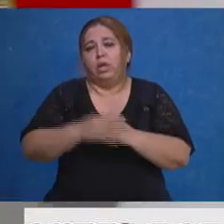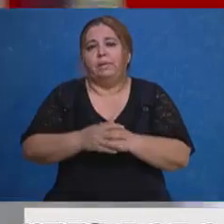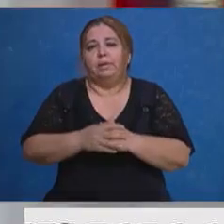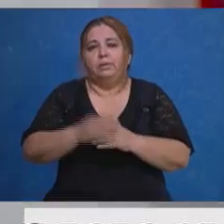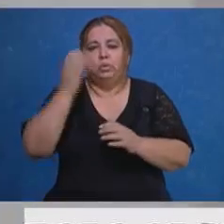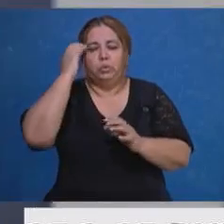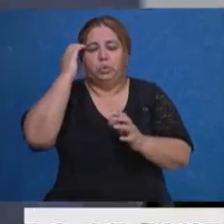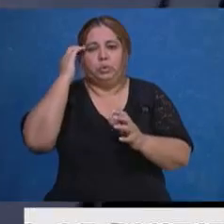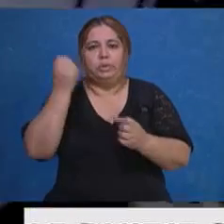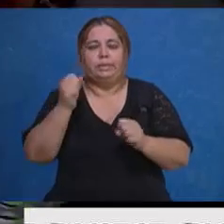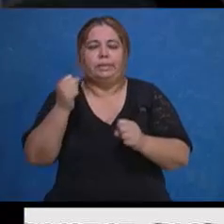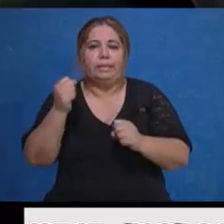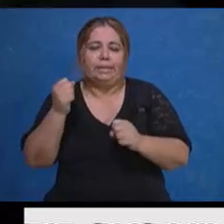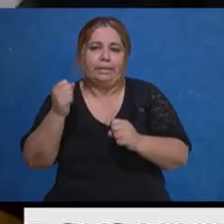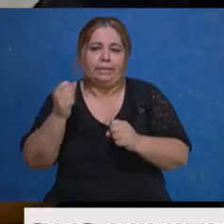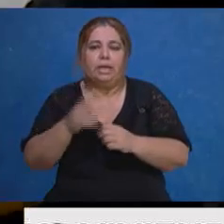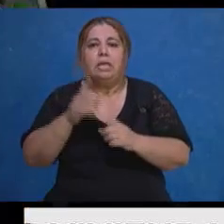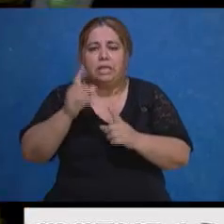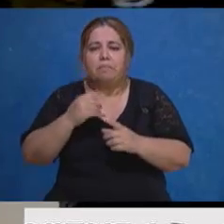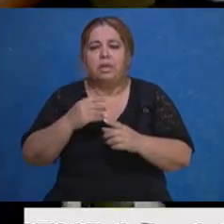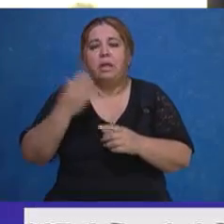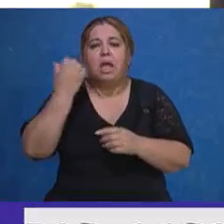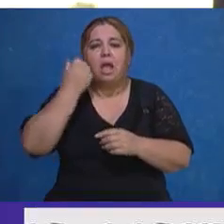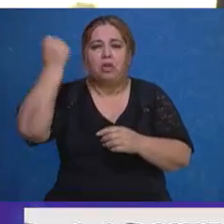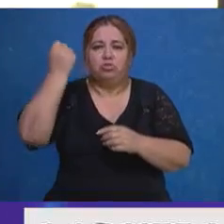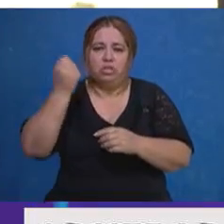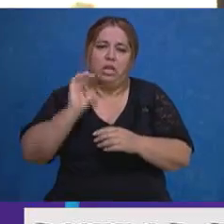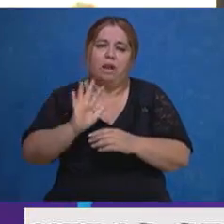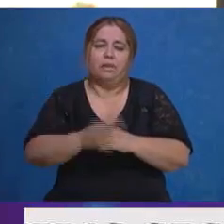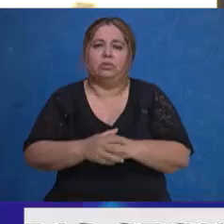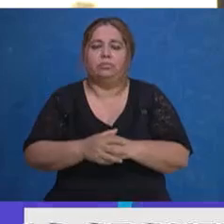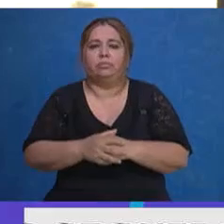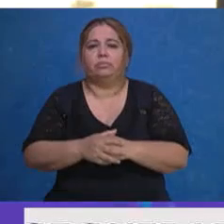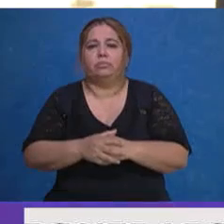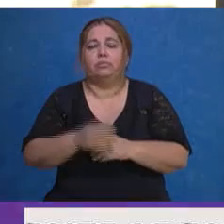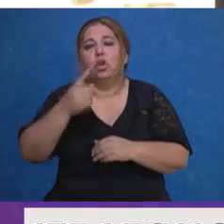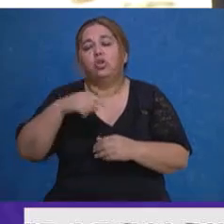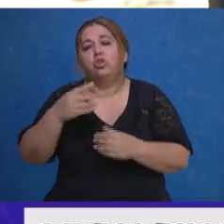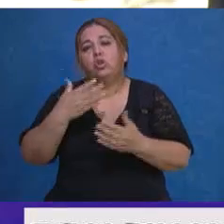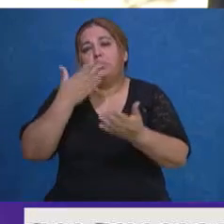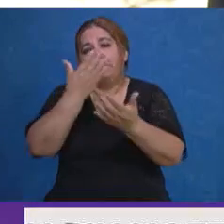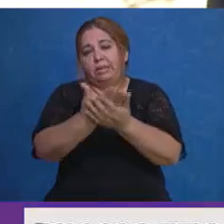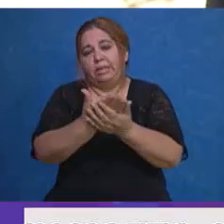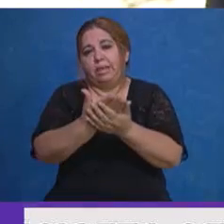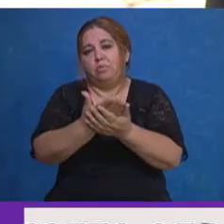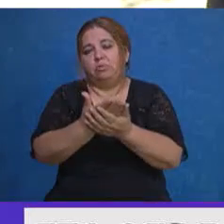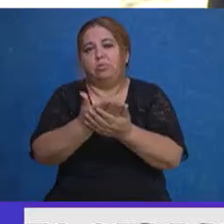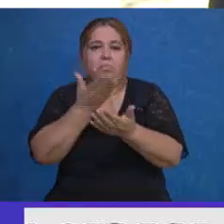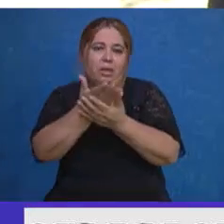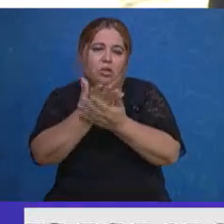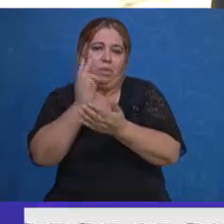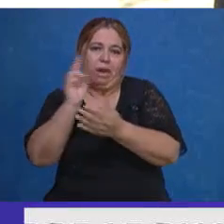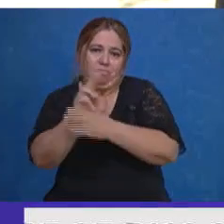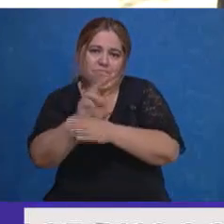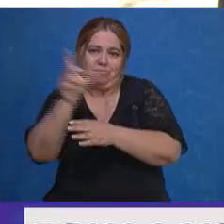e incluso la amenaza de un suicidio. Nosotros presentamos una acción de habeas corpus para